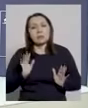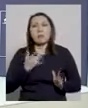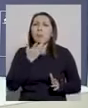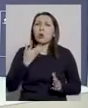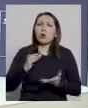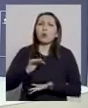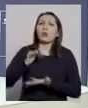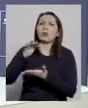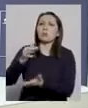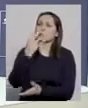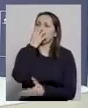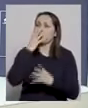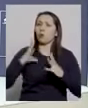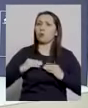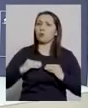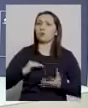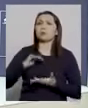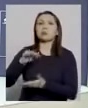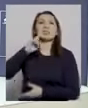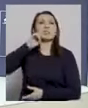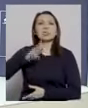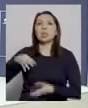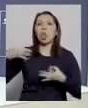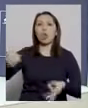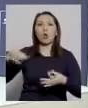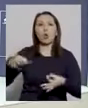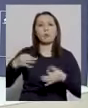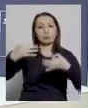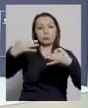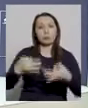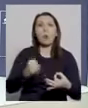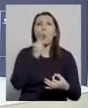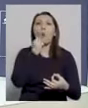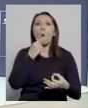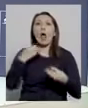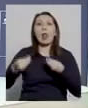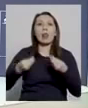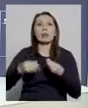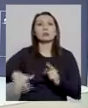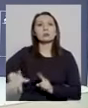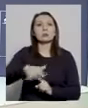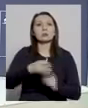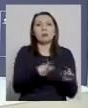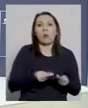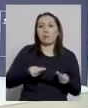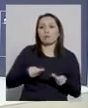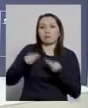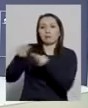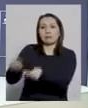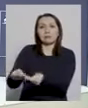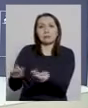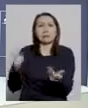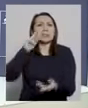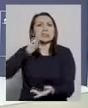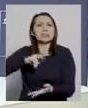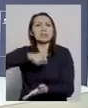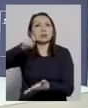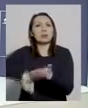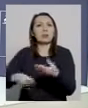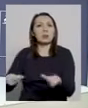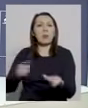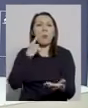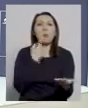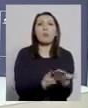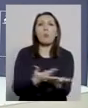han entregado ventiladores entonces sin ningún documento que acredite estos traspasos. Y, por